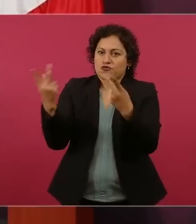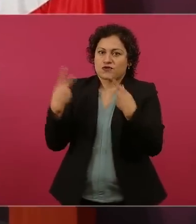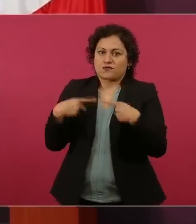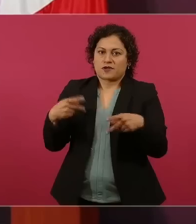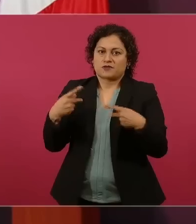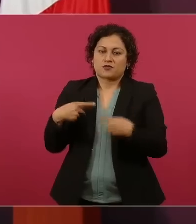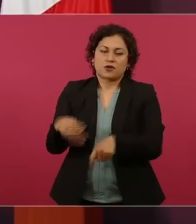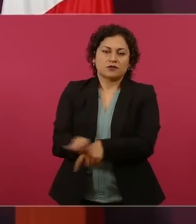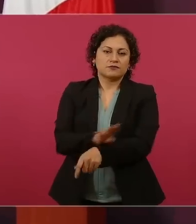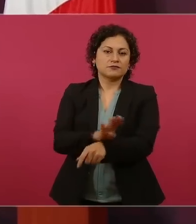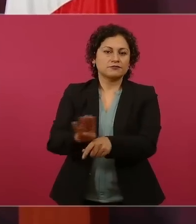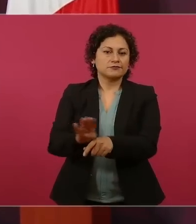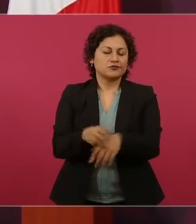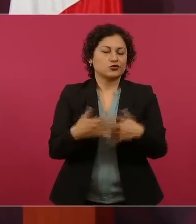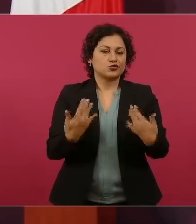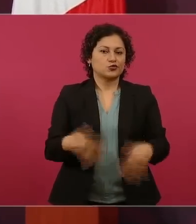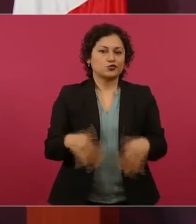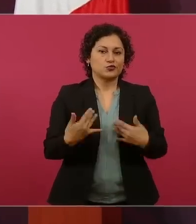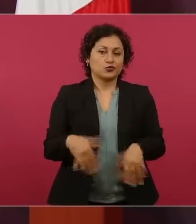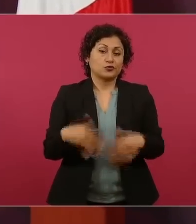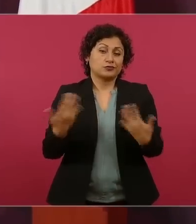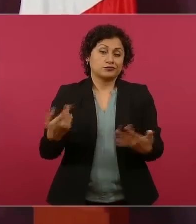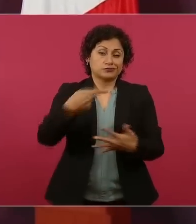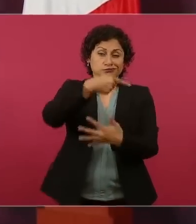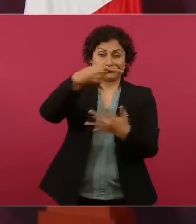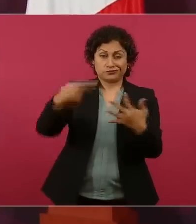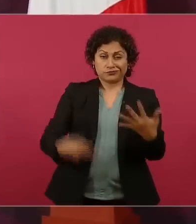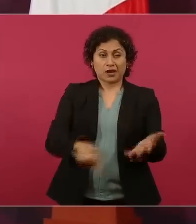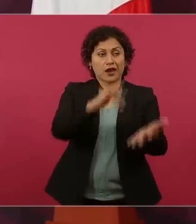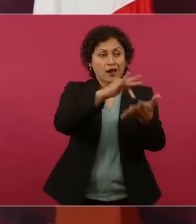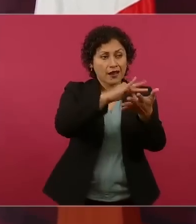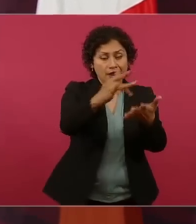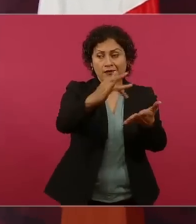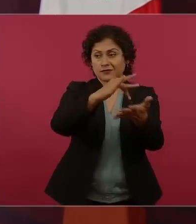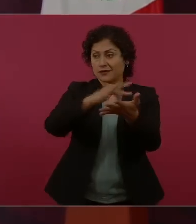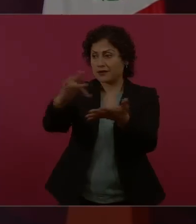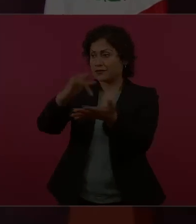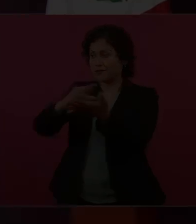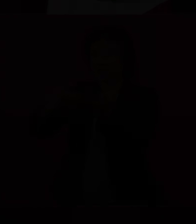Entonces, agradecerles a todos y vamos a seguir informando.